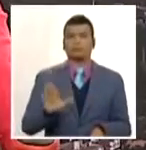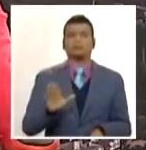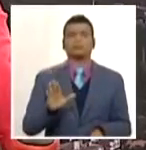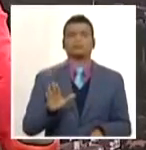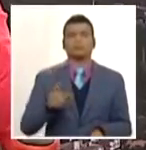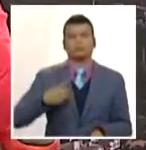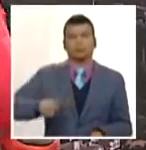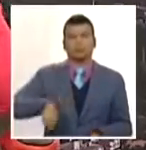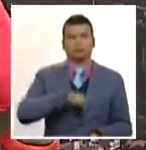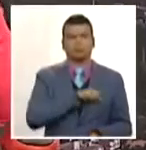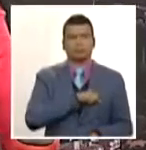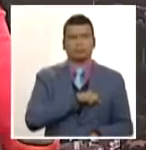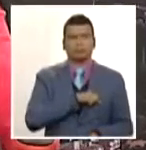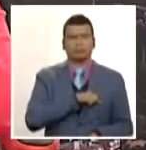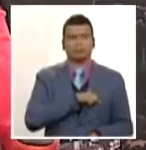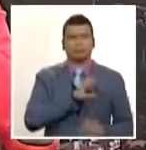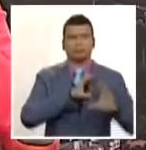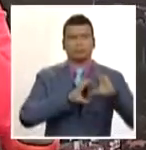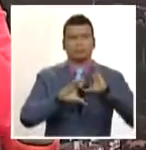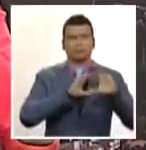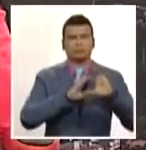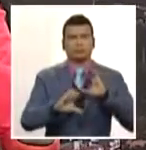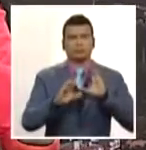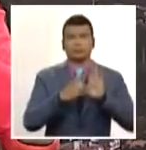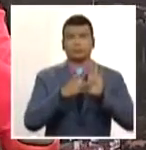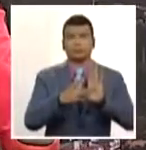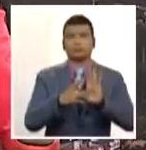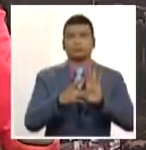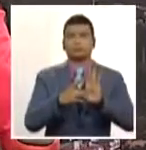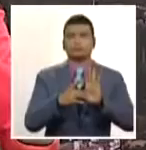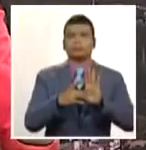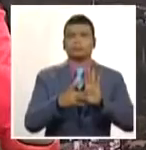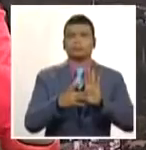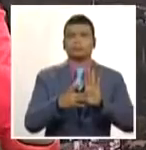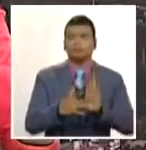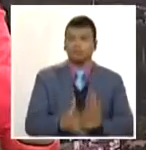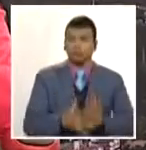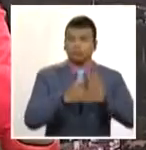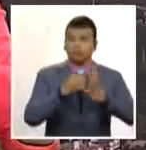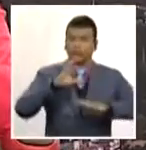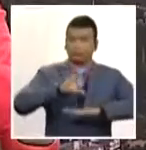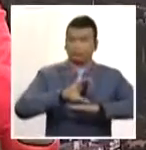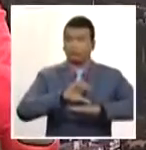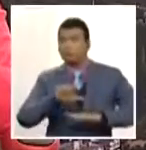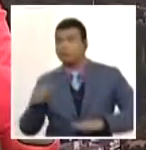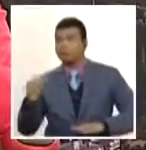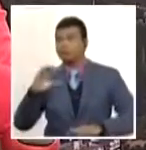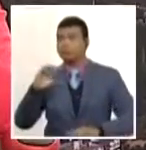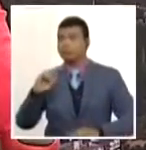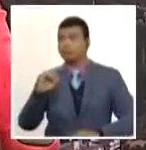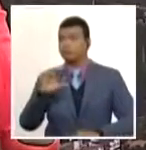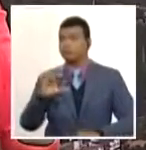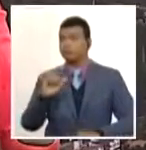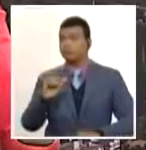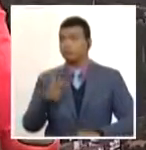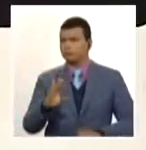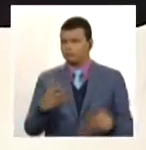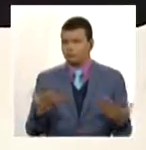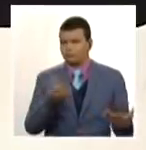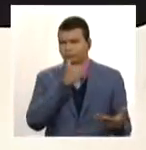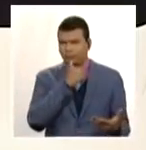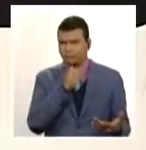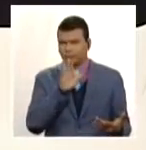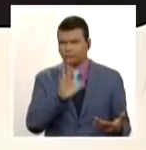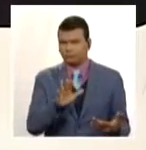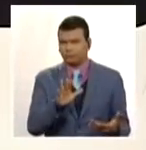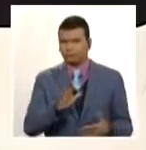como comunicación, tener una imagen corporativa que no la tiene ningún otro OCAD a nivel nacional. El OCAD es el órgano colegiado de